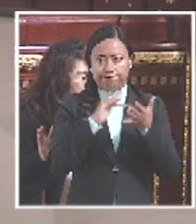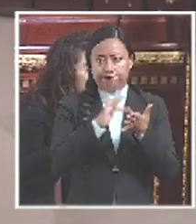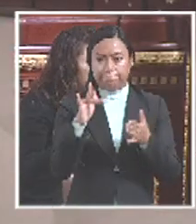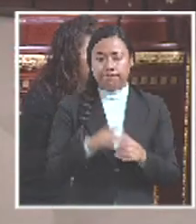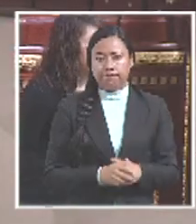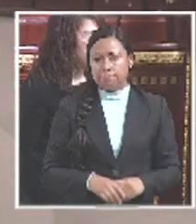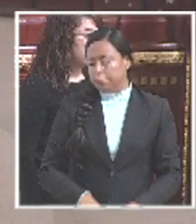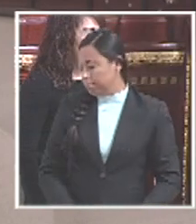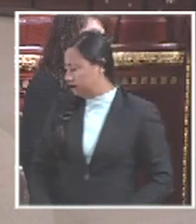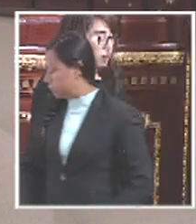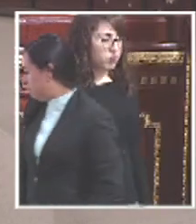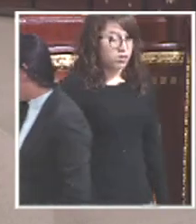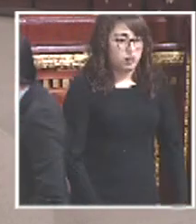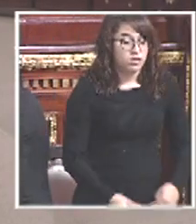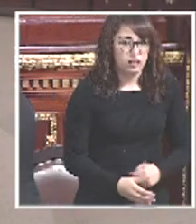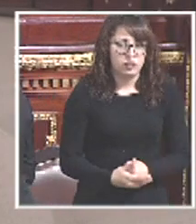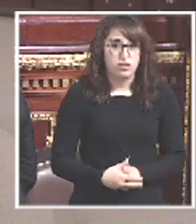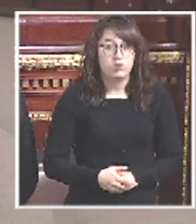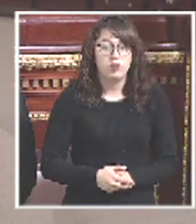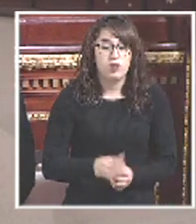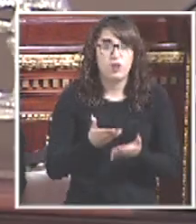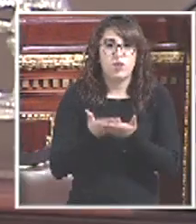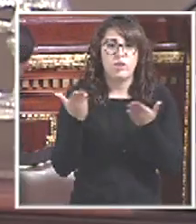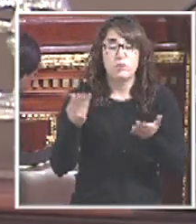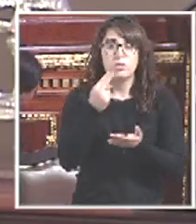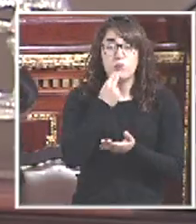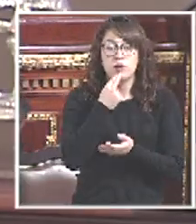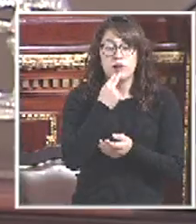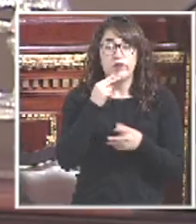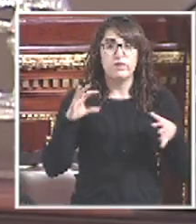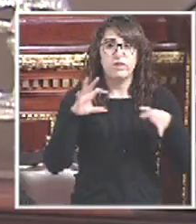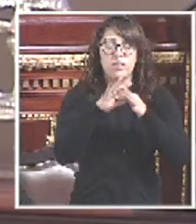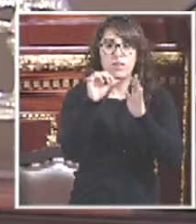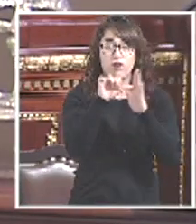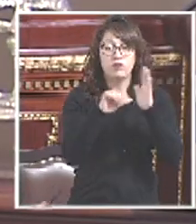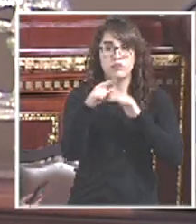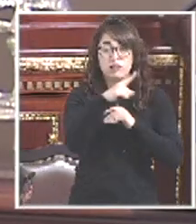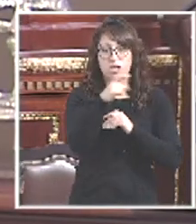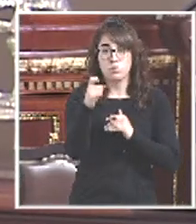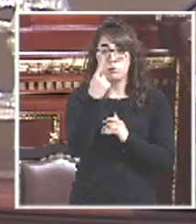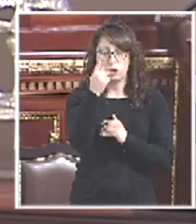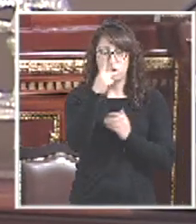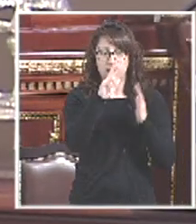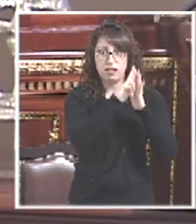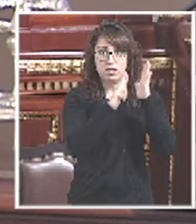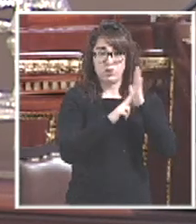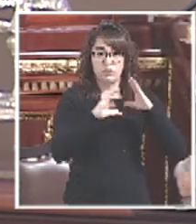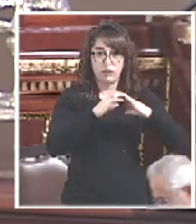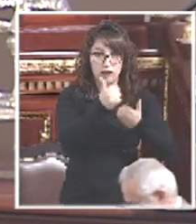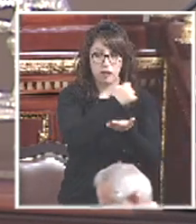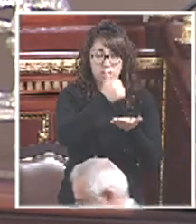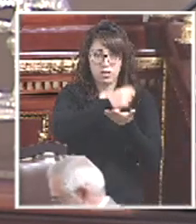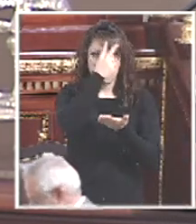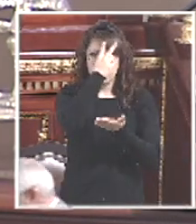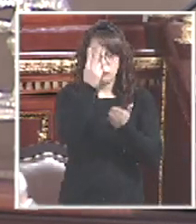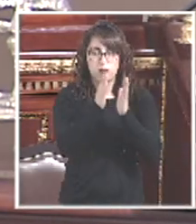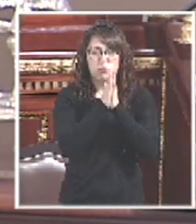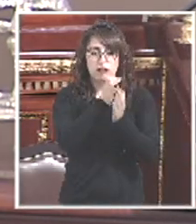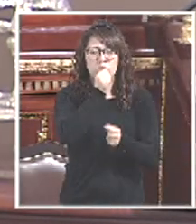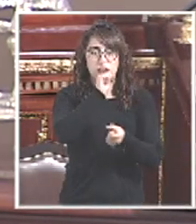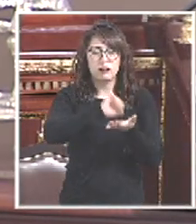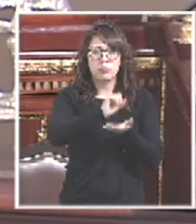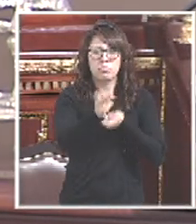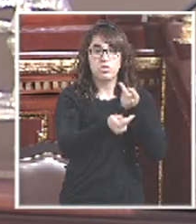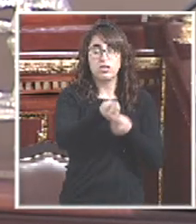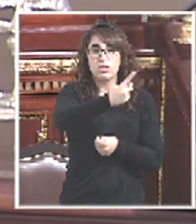Gracias, diputado. En términos de lo dispuesto por el artículo 101 del Reglamento del Congreso de la Ciudad de México, consulta la Secretaría a la Comisión